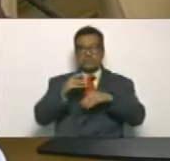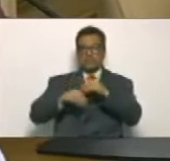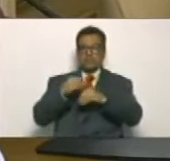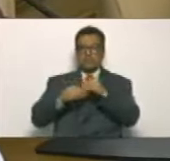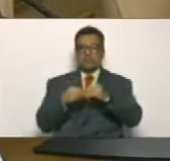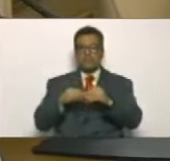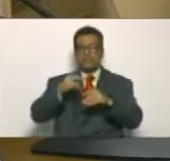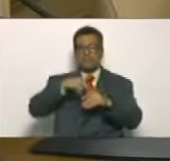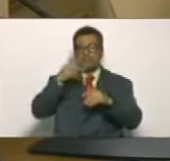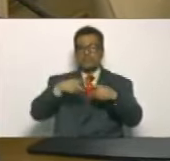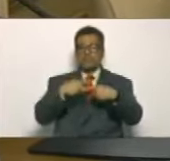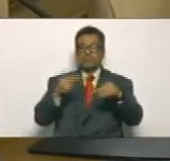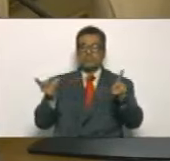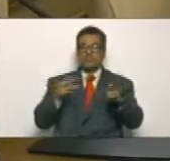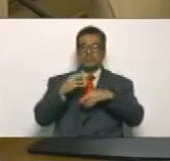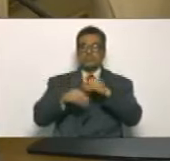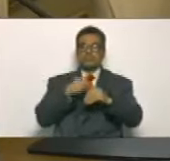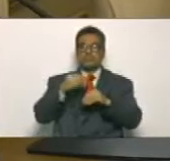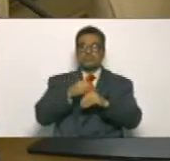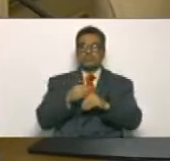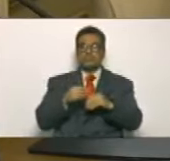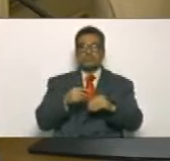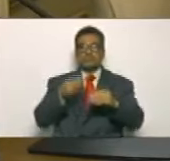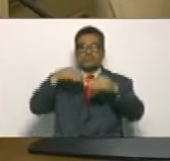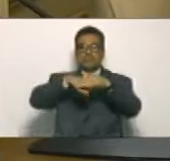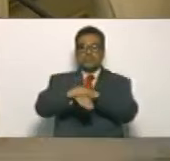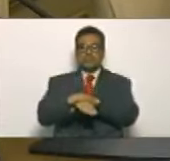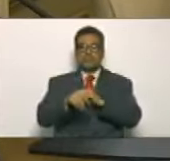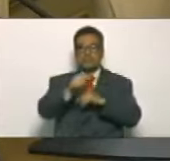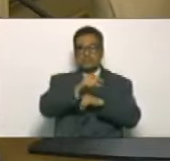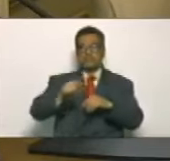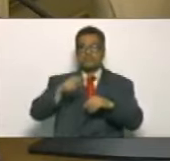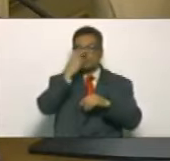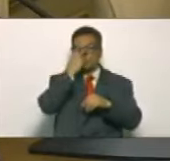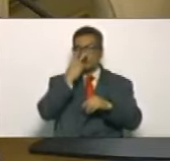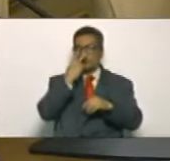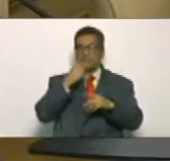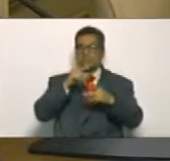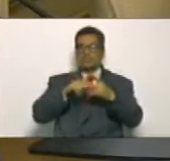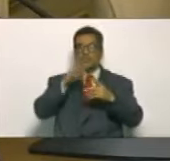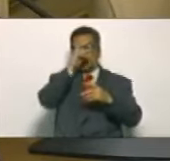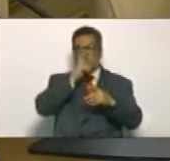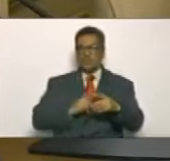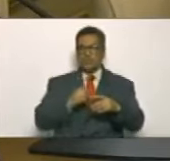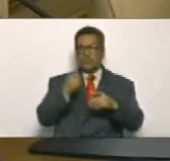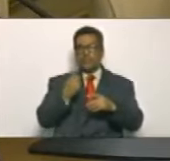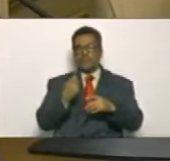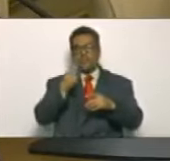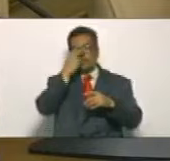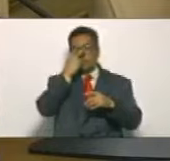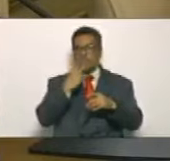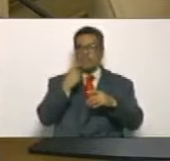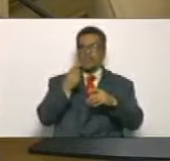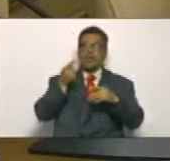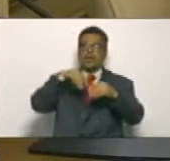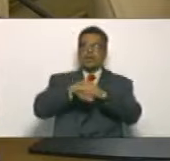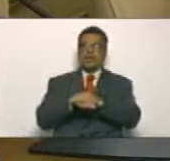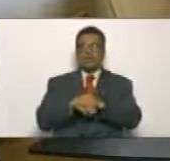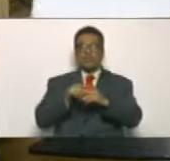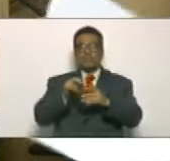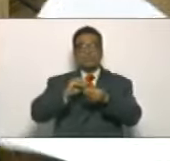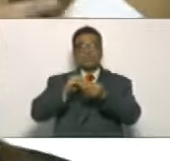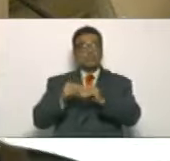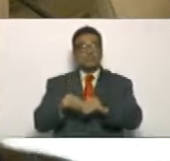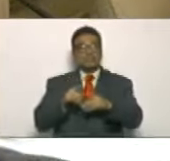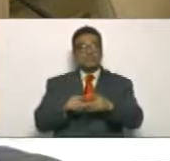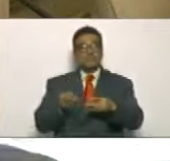implementará políticas públicas dirigidas a la plena inclusión de las personas ciegas y con discapacidad visual, asegurando las medidas específicas